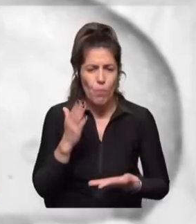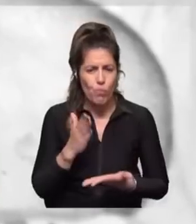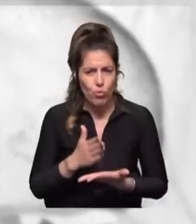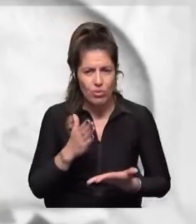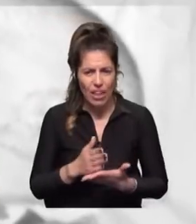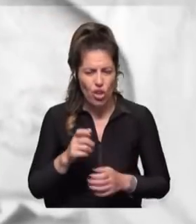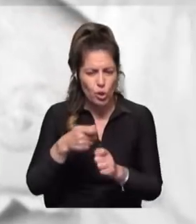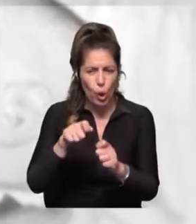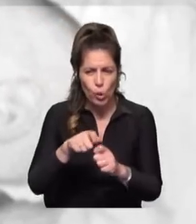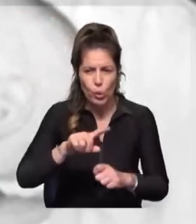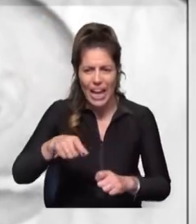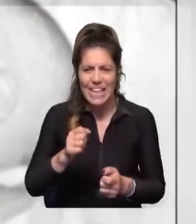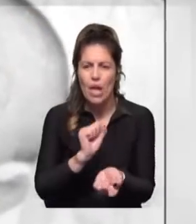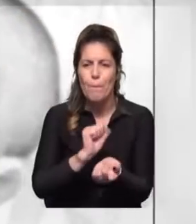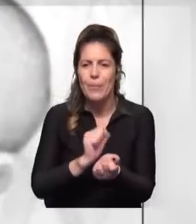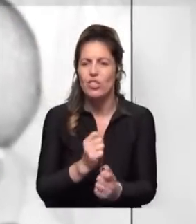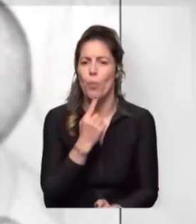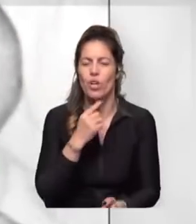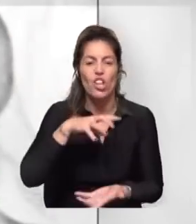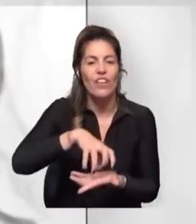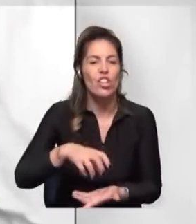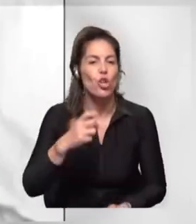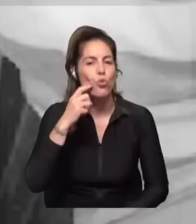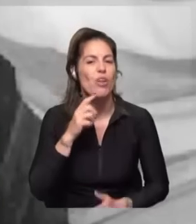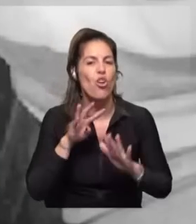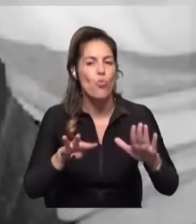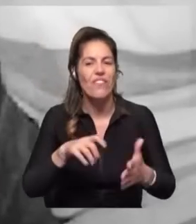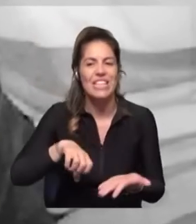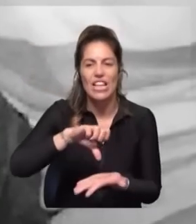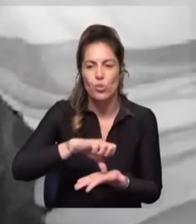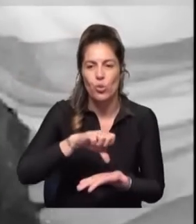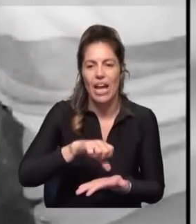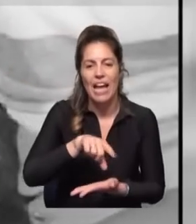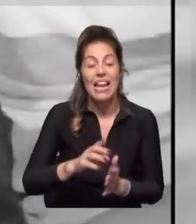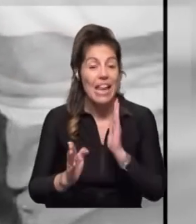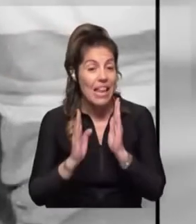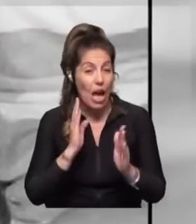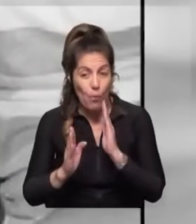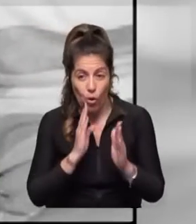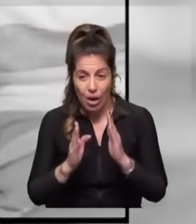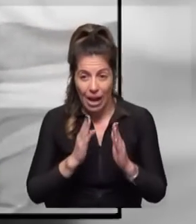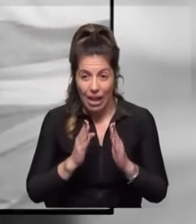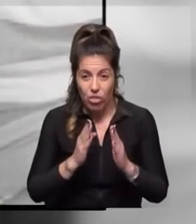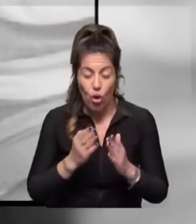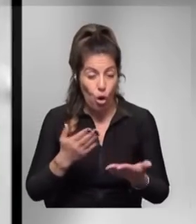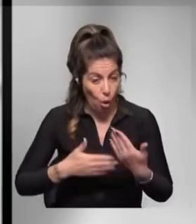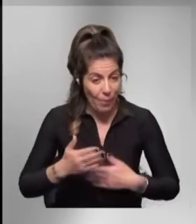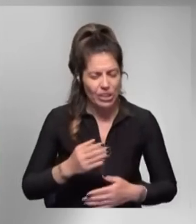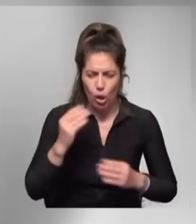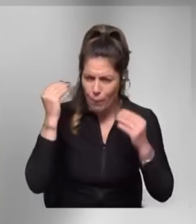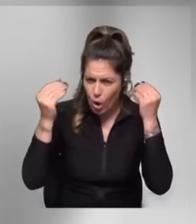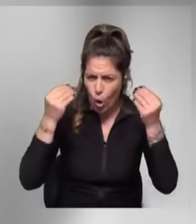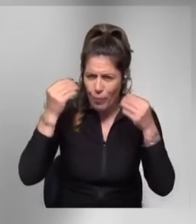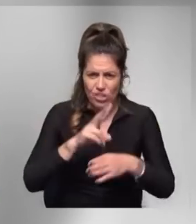refiere a la tortura de Expreso políticos en el batallón 9 de esa ciudad en este sentido el abogado Pablo chargonia compartió la preocupación